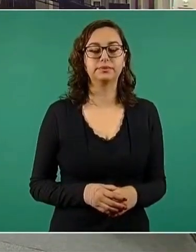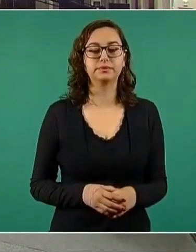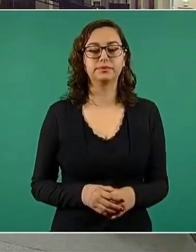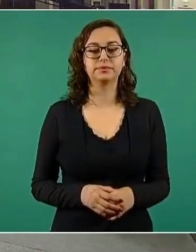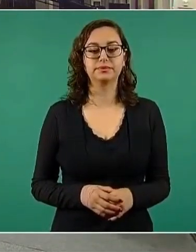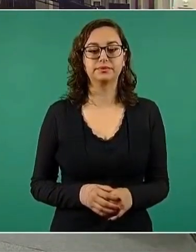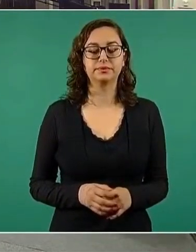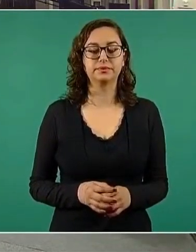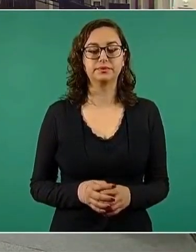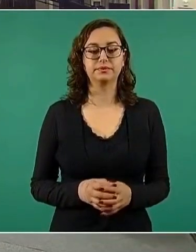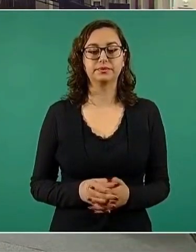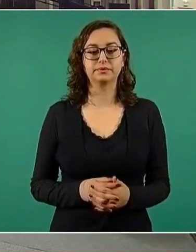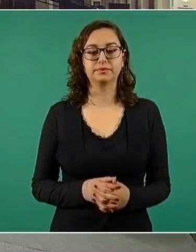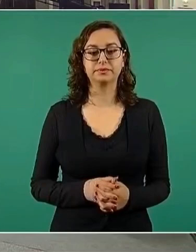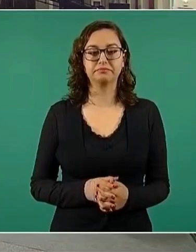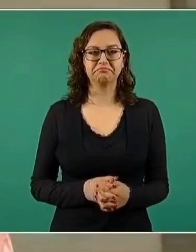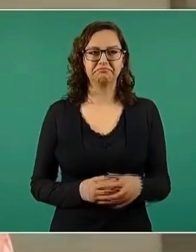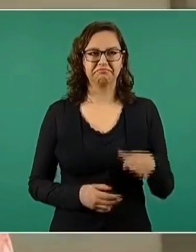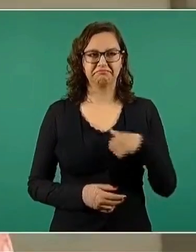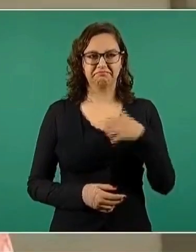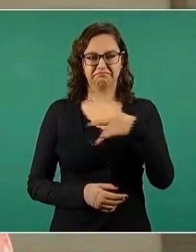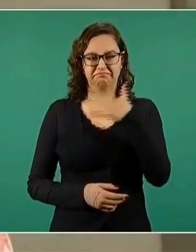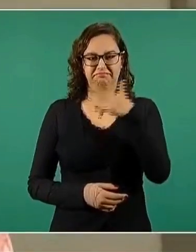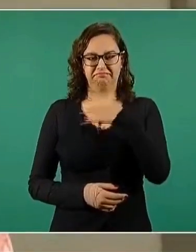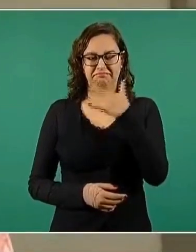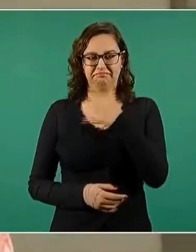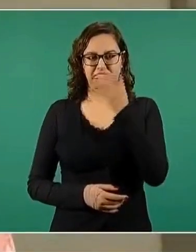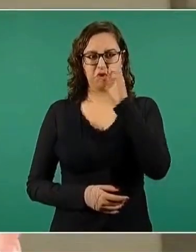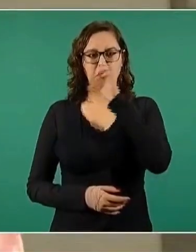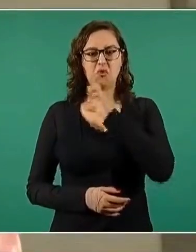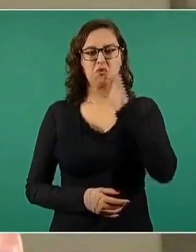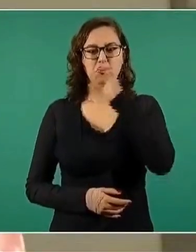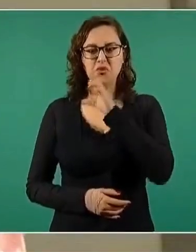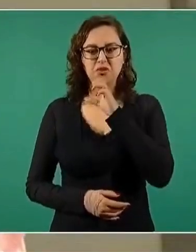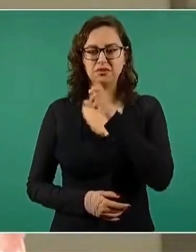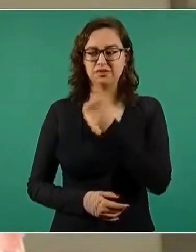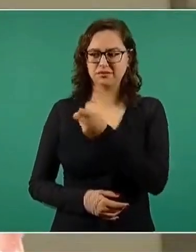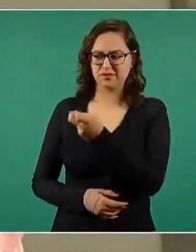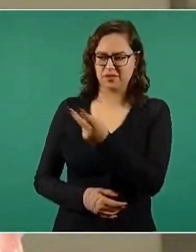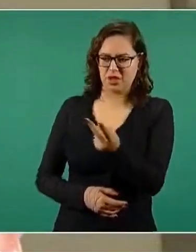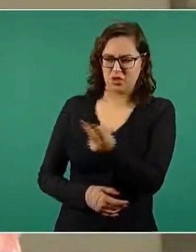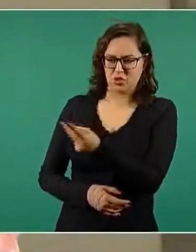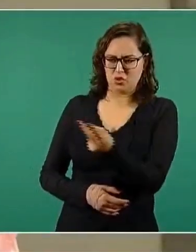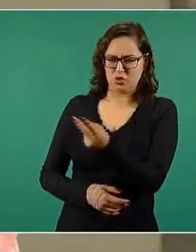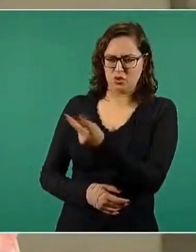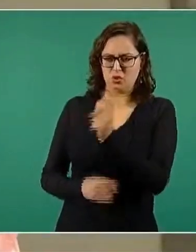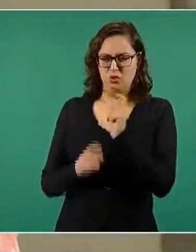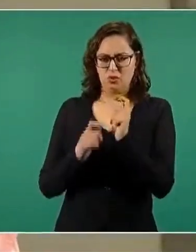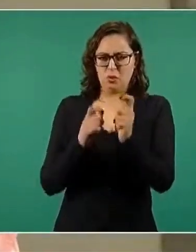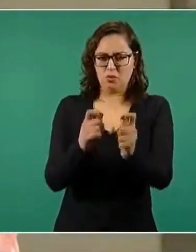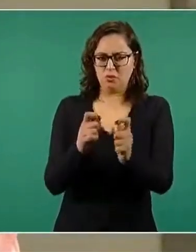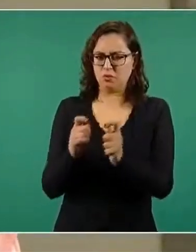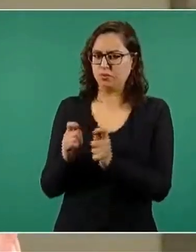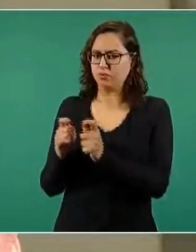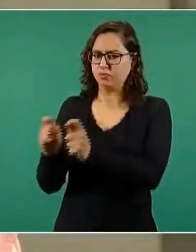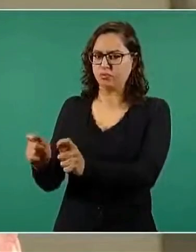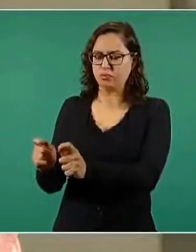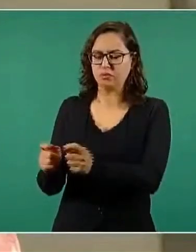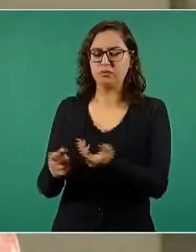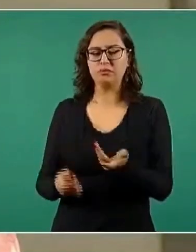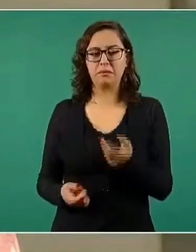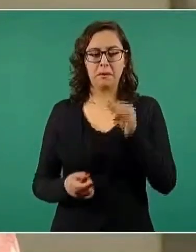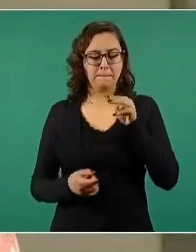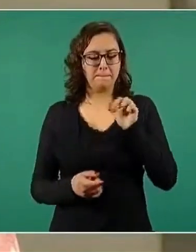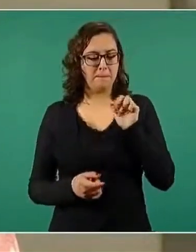gobernador. Me entró curiosidad por el tema porque ellos dos fueron nombrados a esos dos cargos por el propio Mario Delgado.